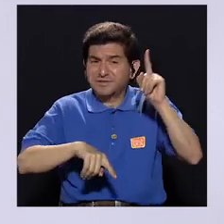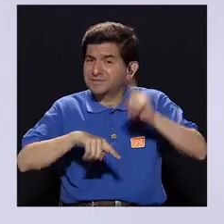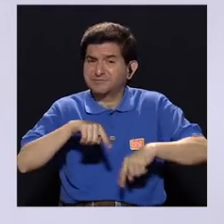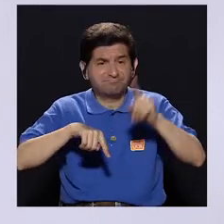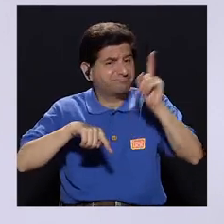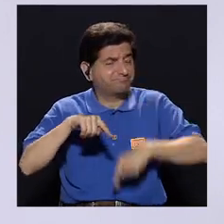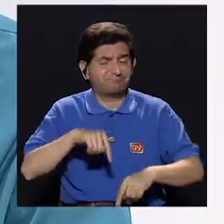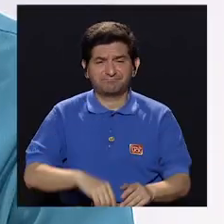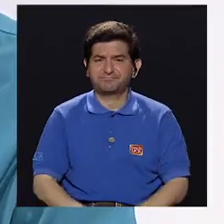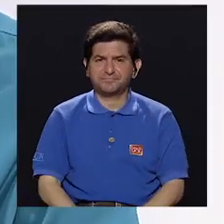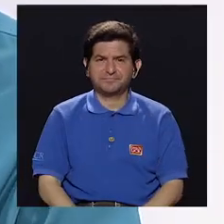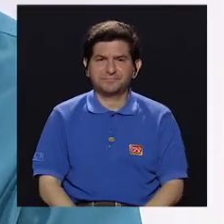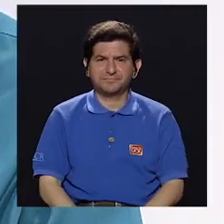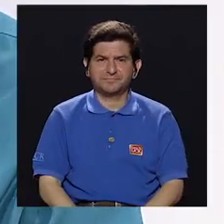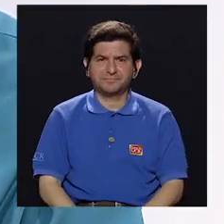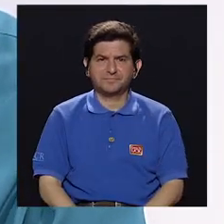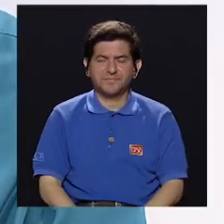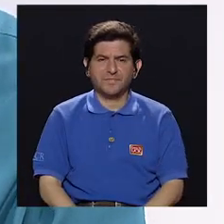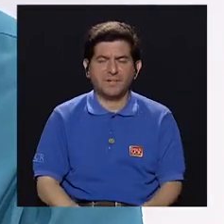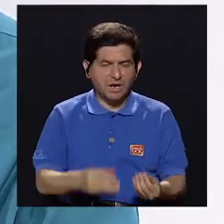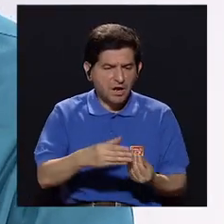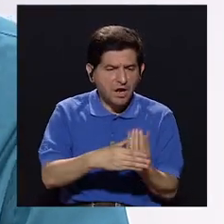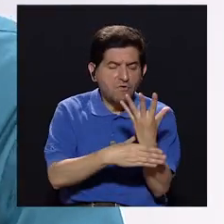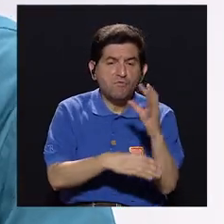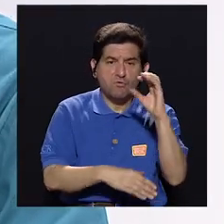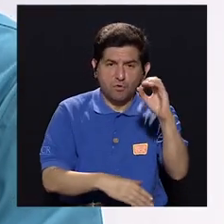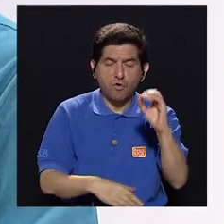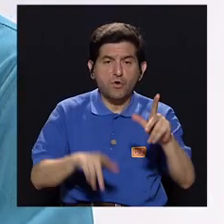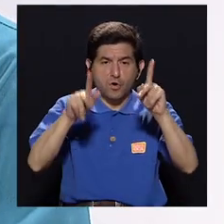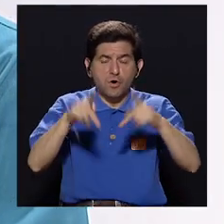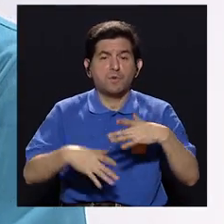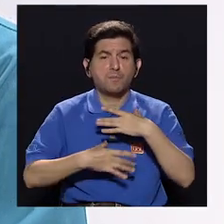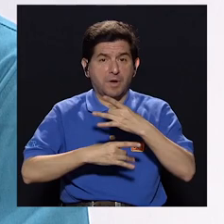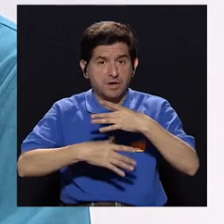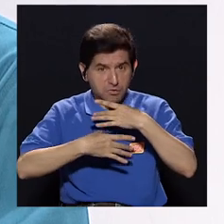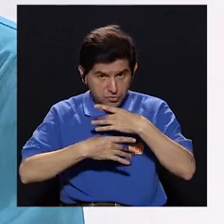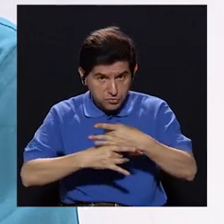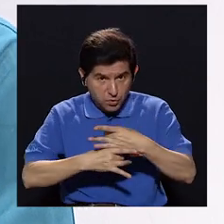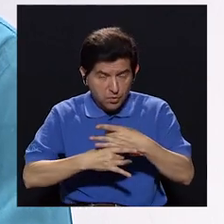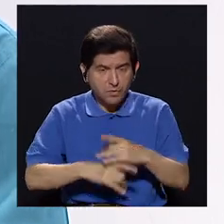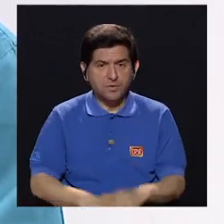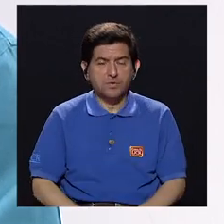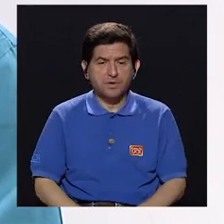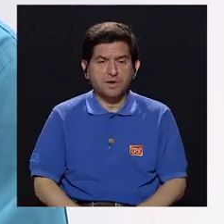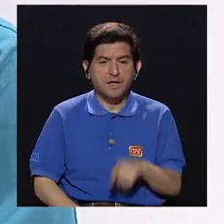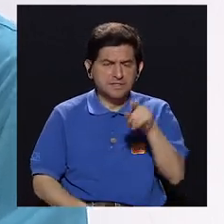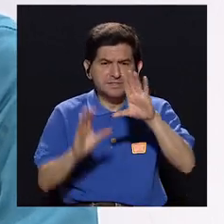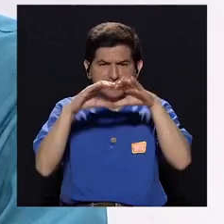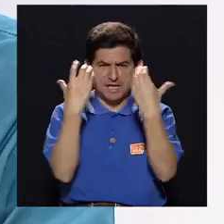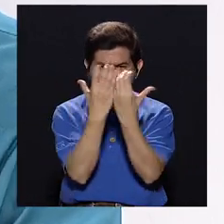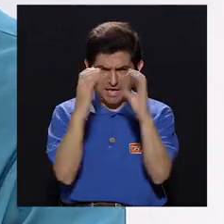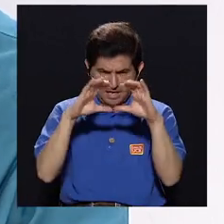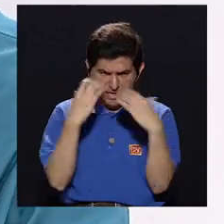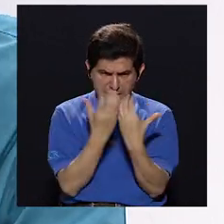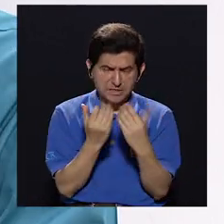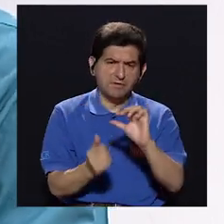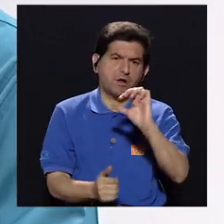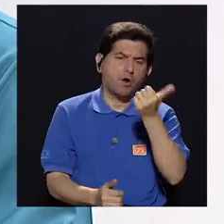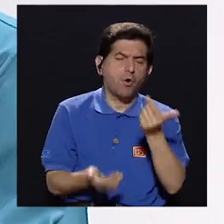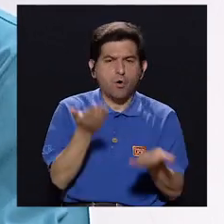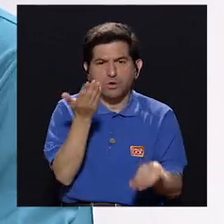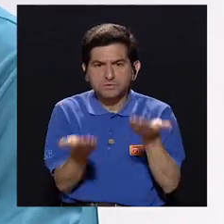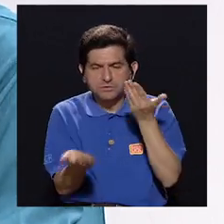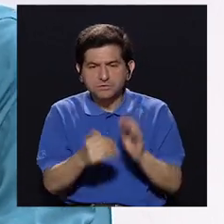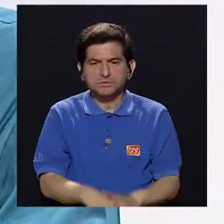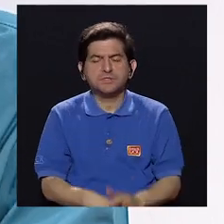podía hacer dentro del campo de las orquídeas evidentemente hay gente interesada en en taxonomía gente interesada